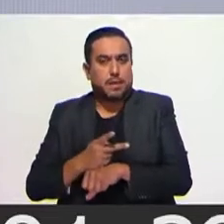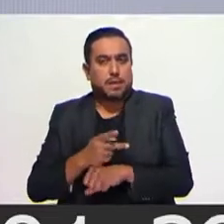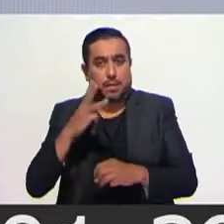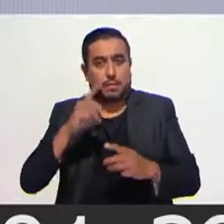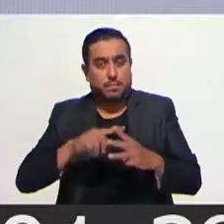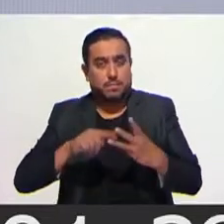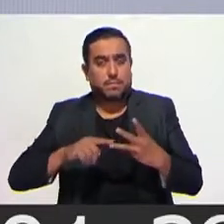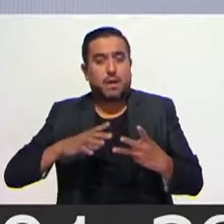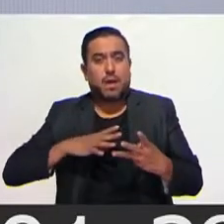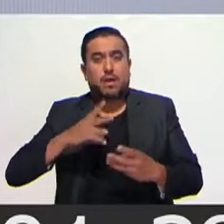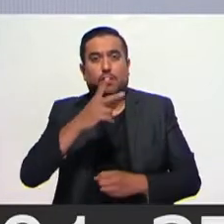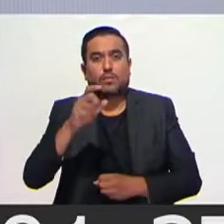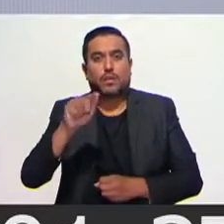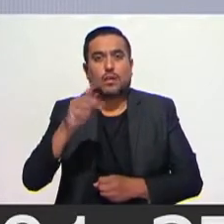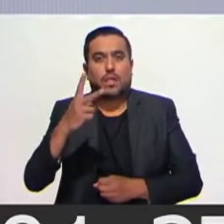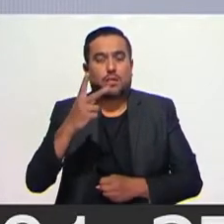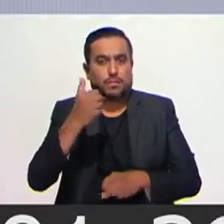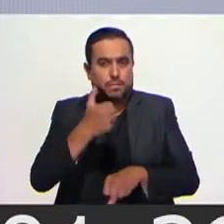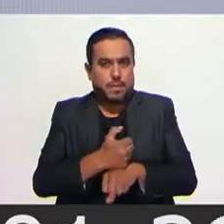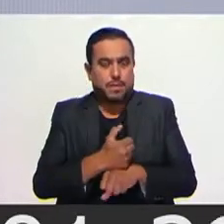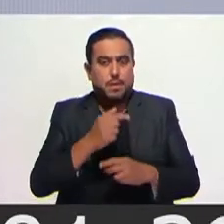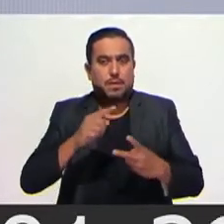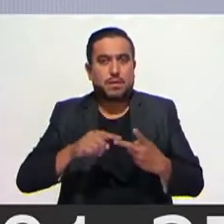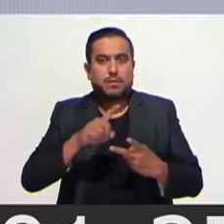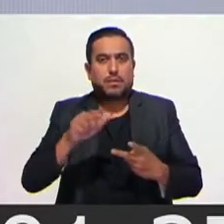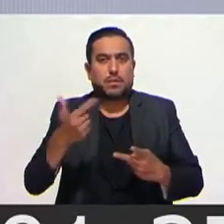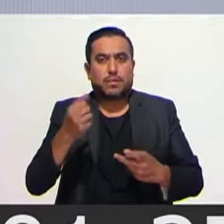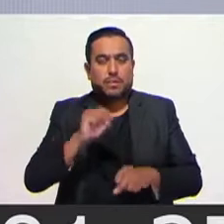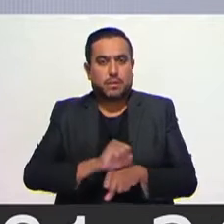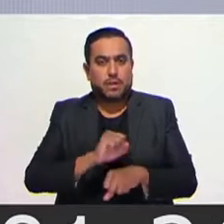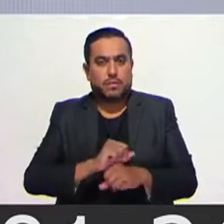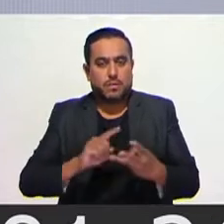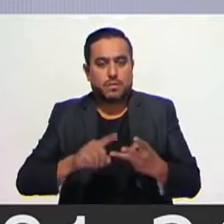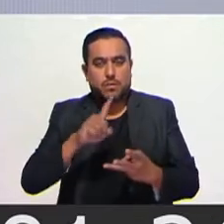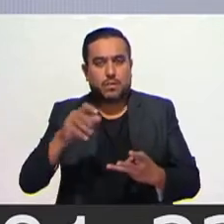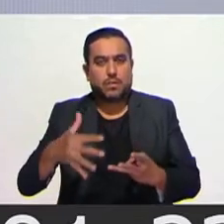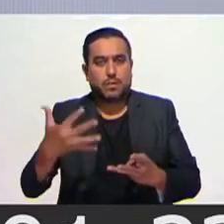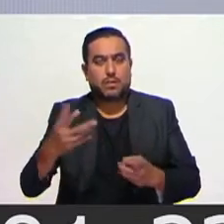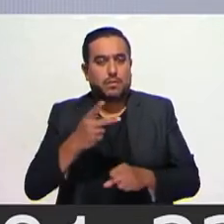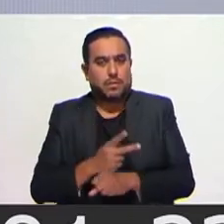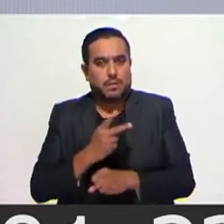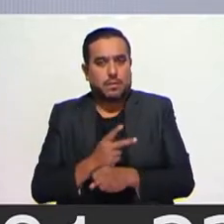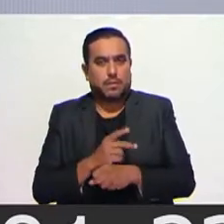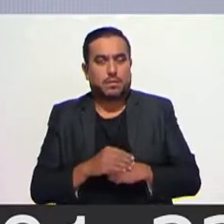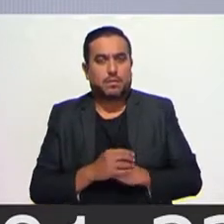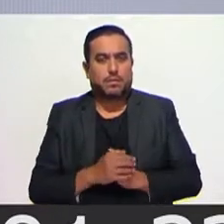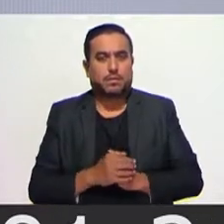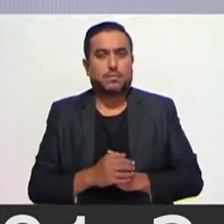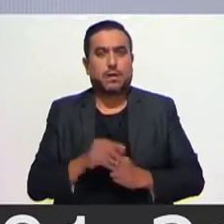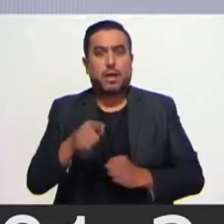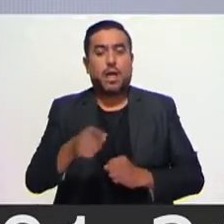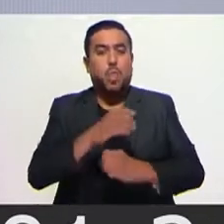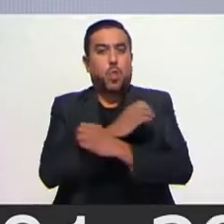tenemos 272 primarias, 112 secundarias y 115 bachilleratos. En la